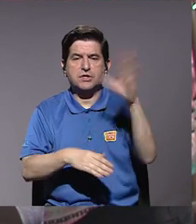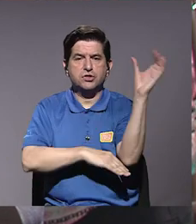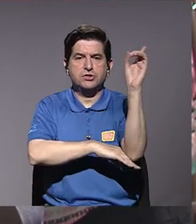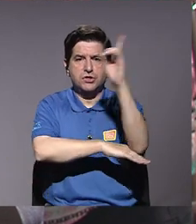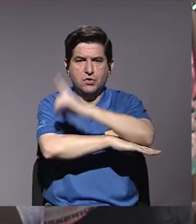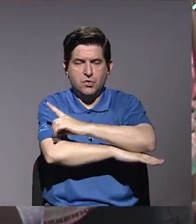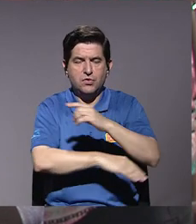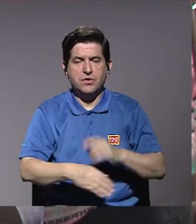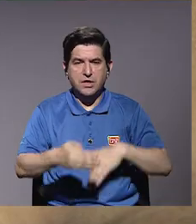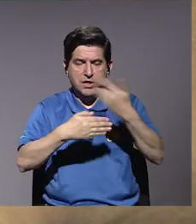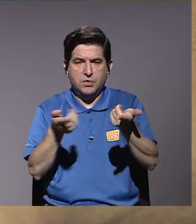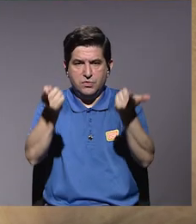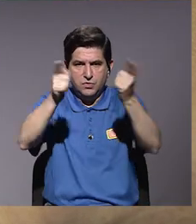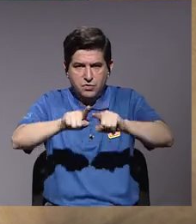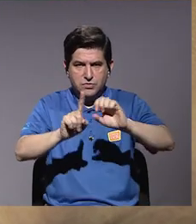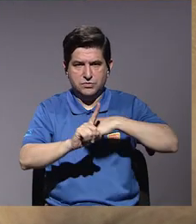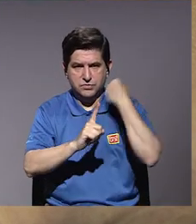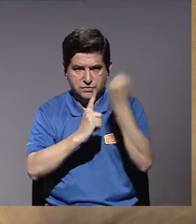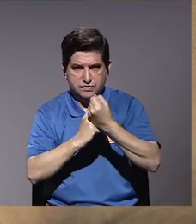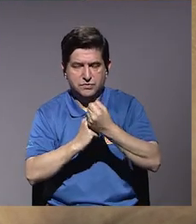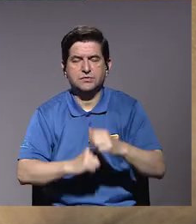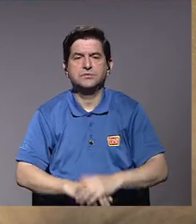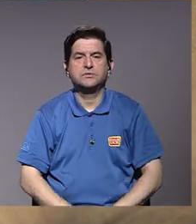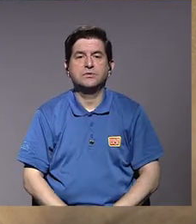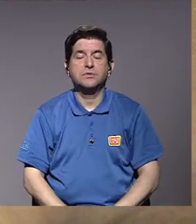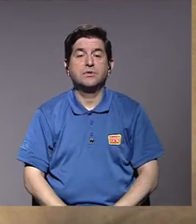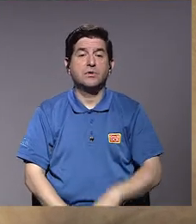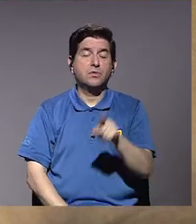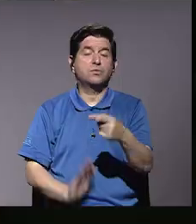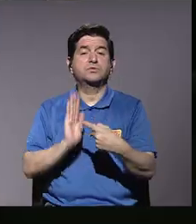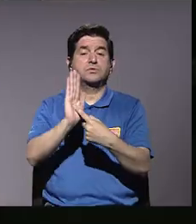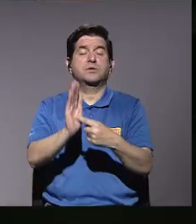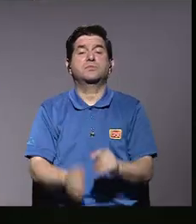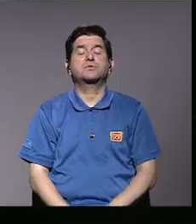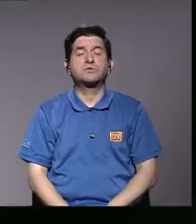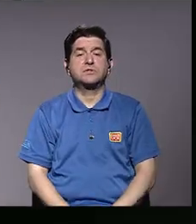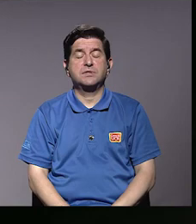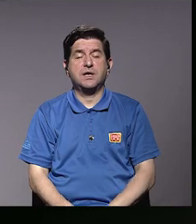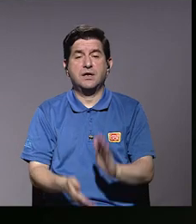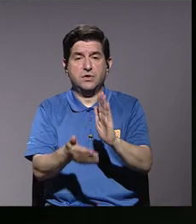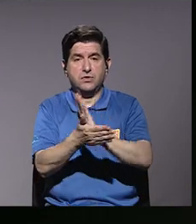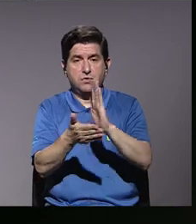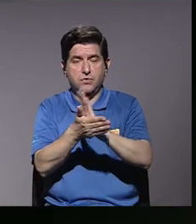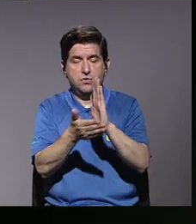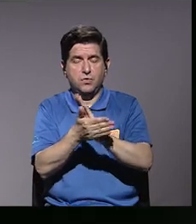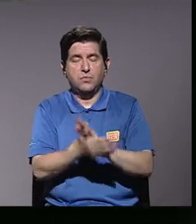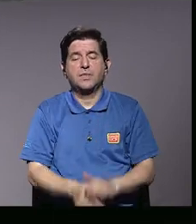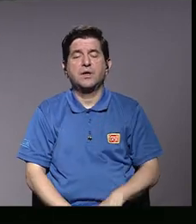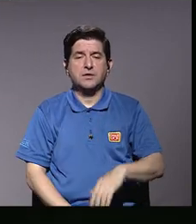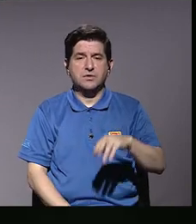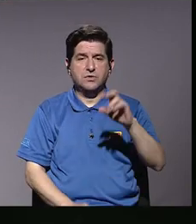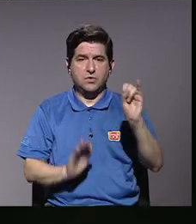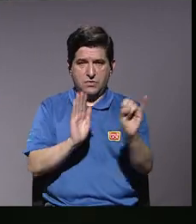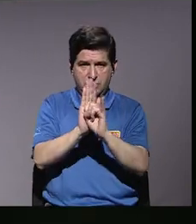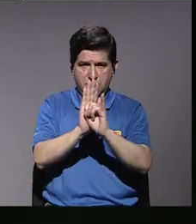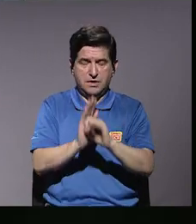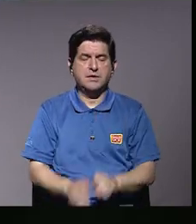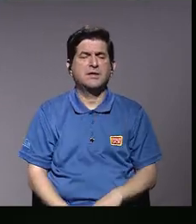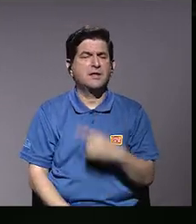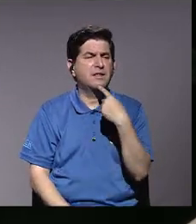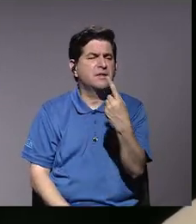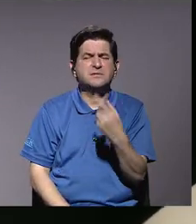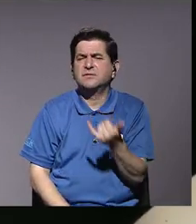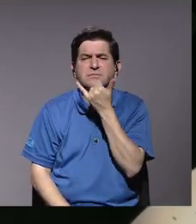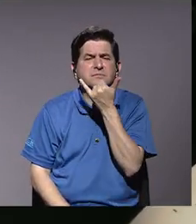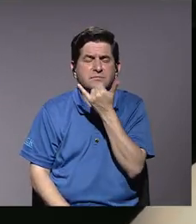los 5 días de acaecido el hecho, tiene que ser mostrar usted su comprobante de identidad, o sea, la cédula de identidad, tiene que describir lo